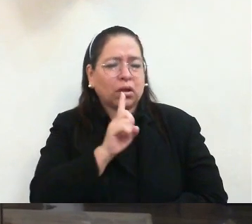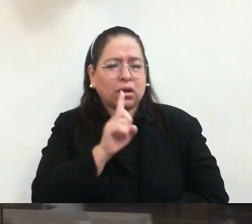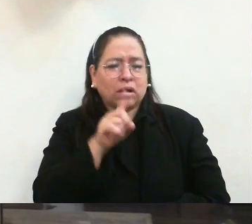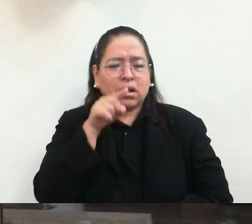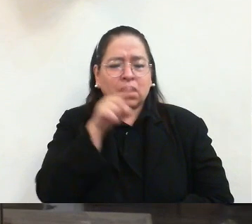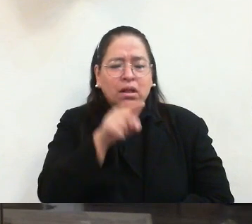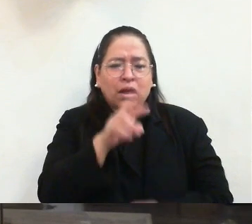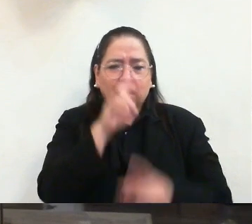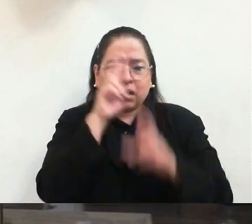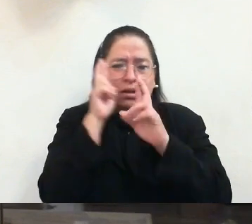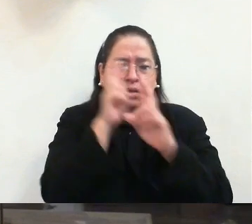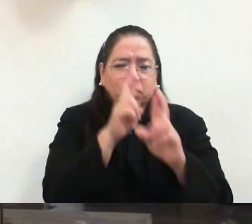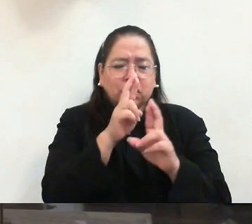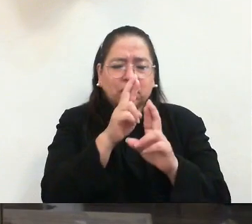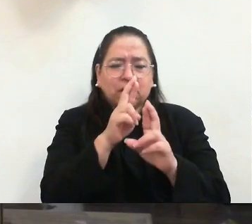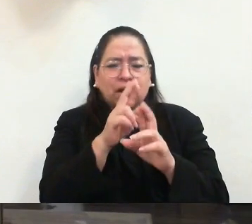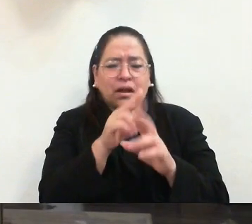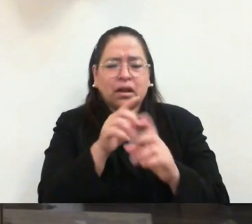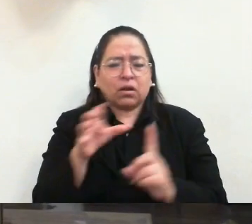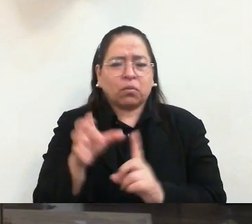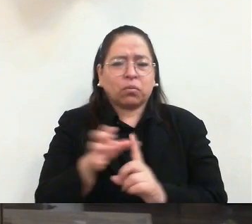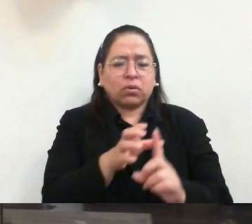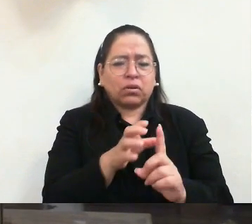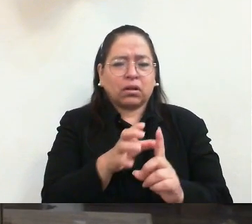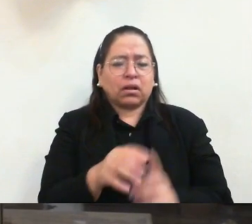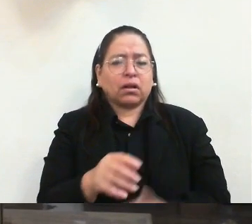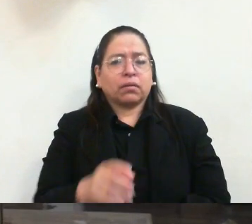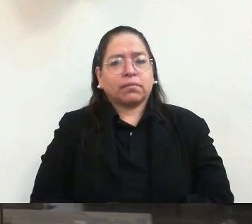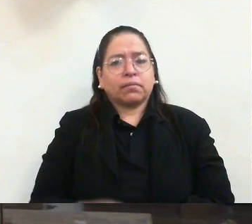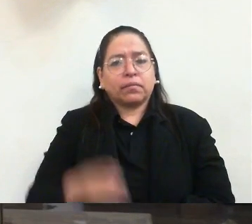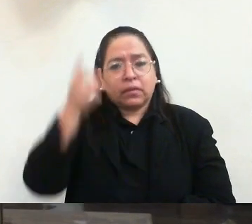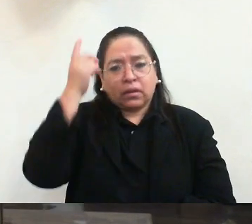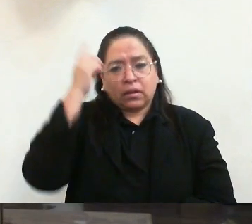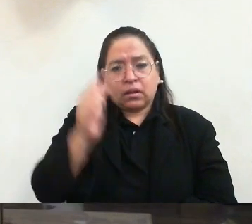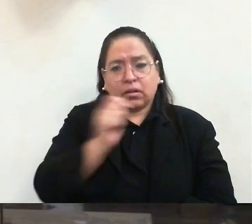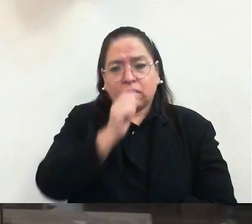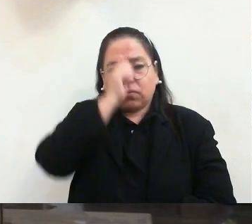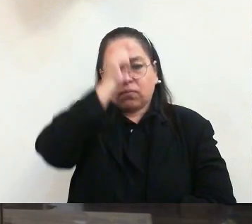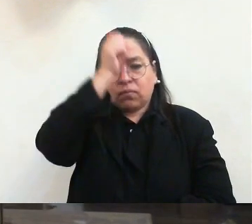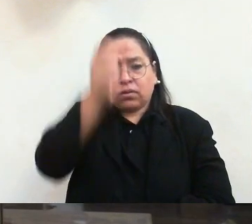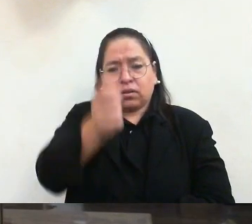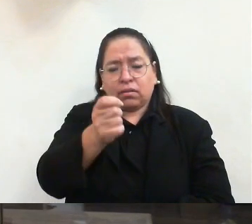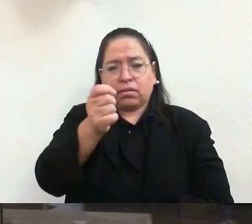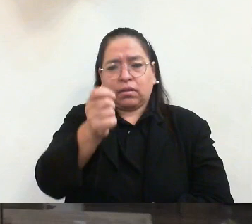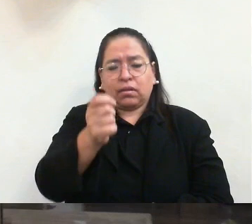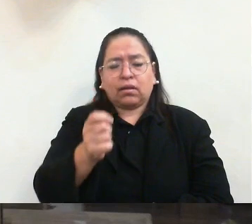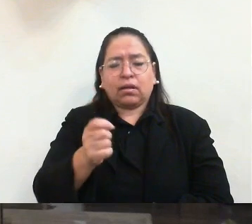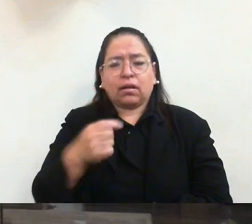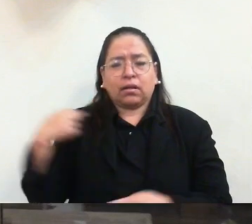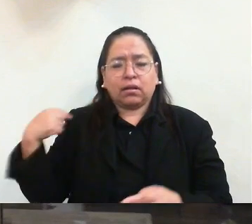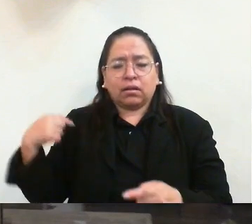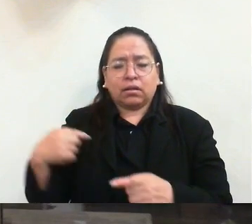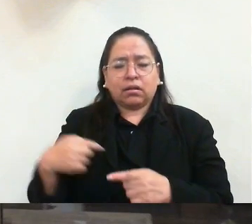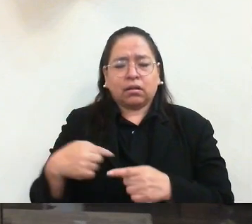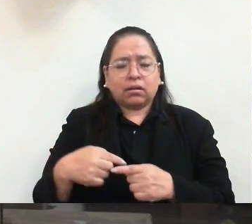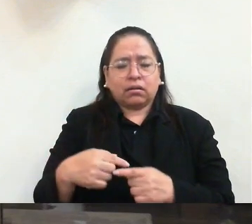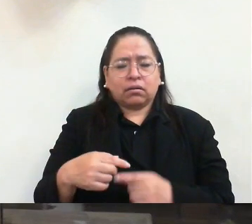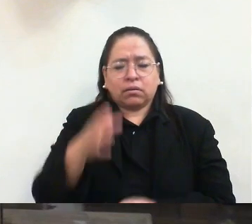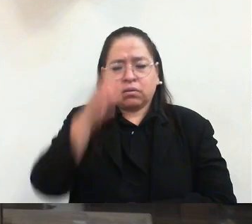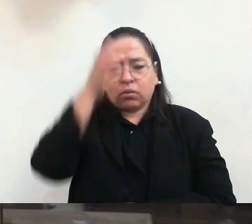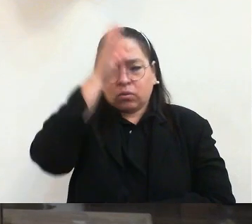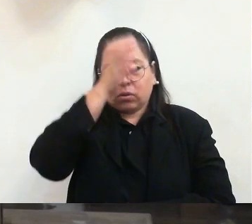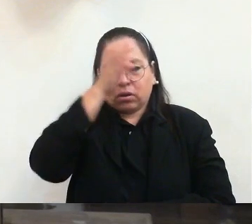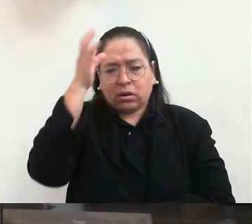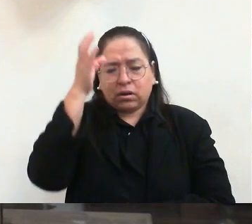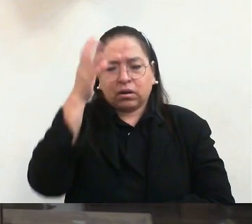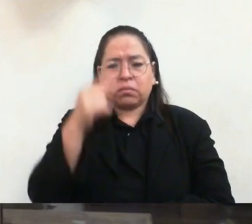valorada que dios bendiga ese tiempo de cuaresma y expresemos así nuestro